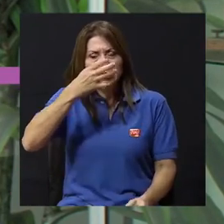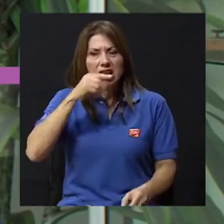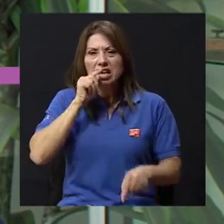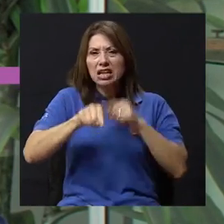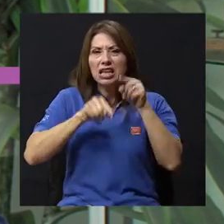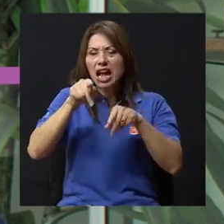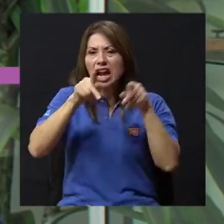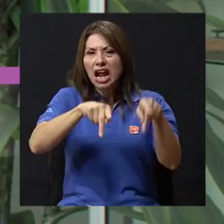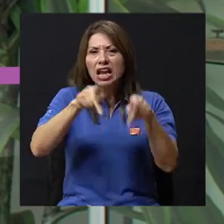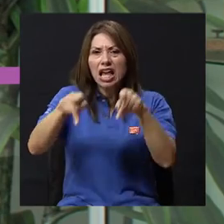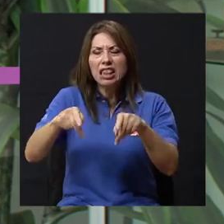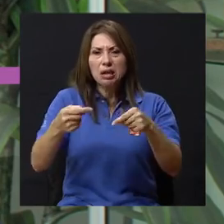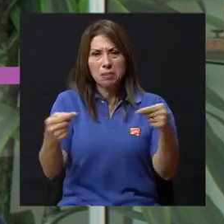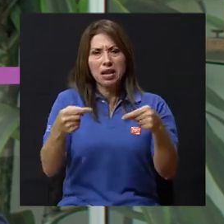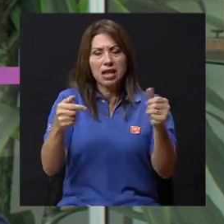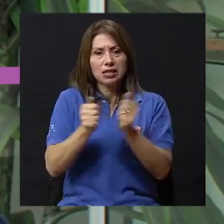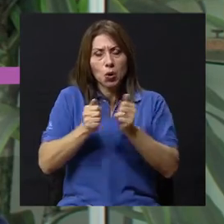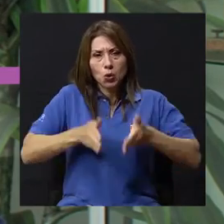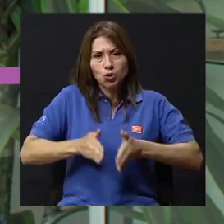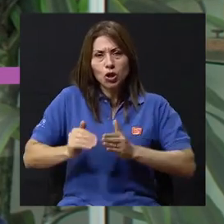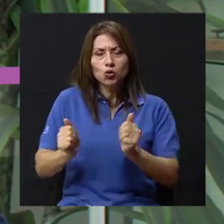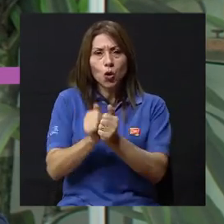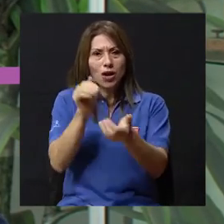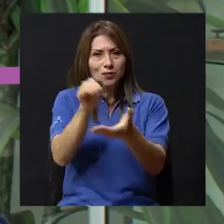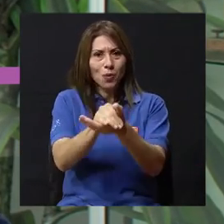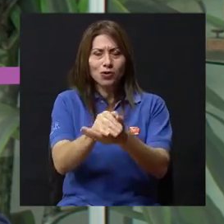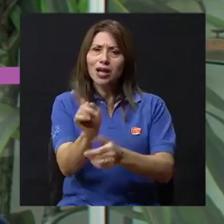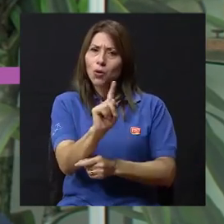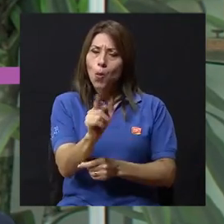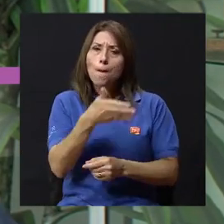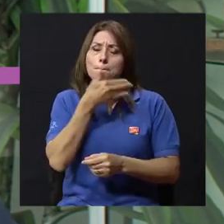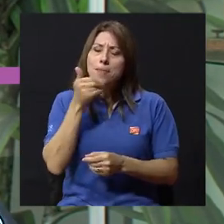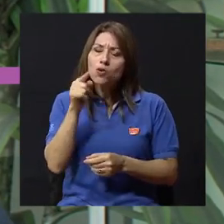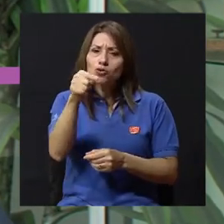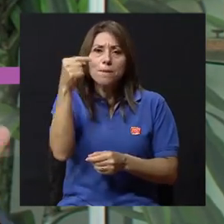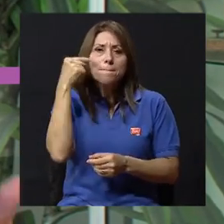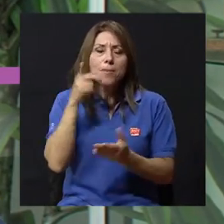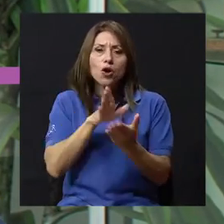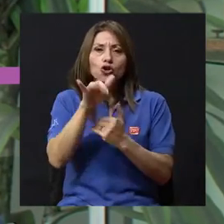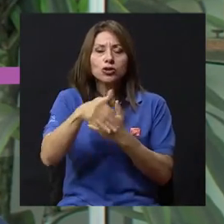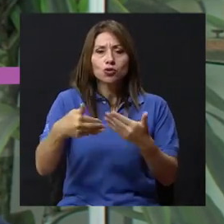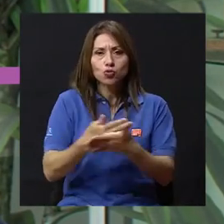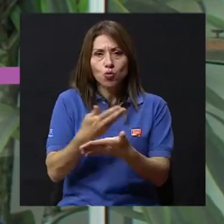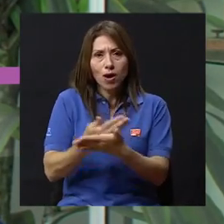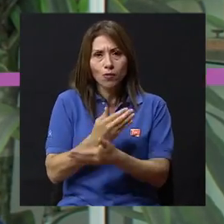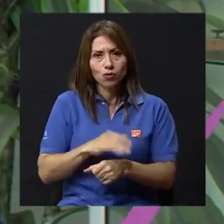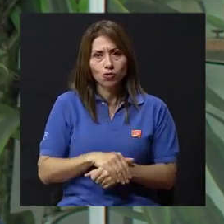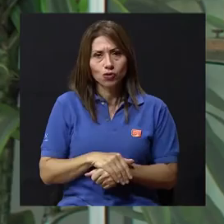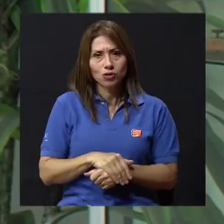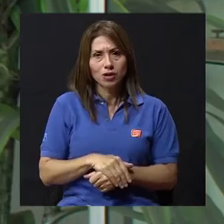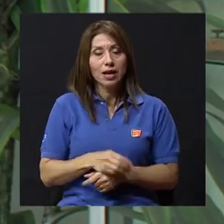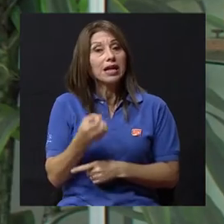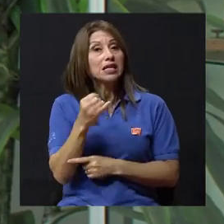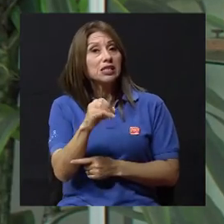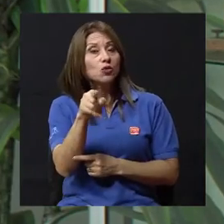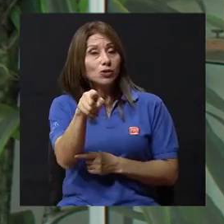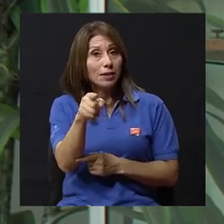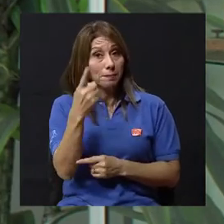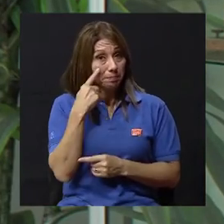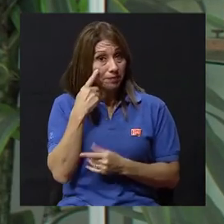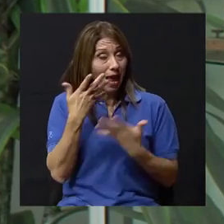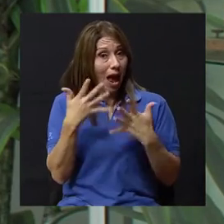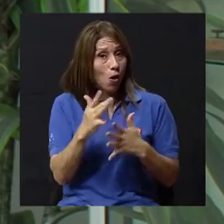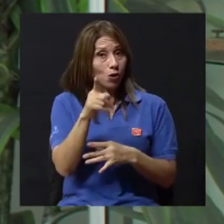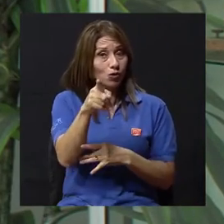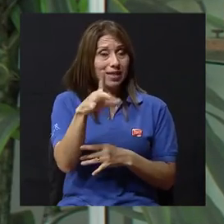criticar a la gente y de pelearse con los hijos y con la esposa, sino más bien llénese de proyectos nuevos, ¿verdad? Todavía, si usted quedó,